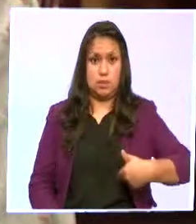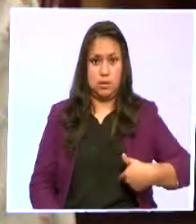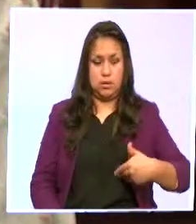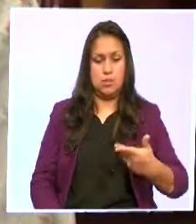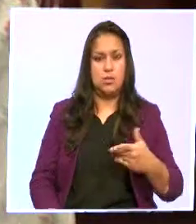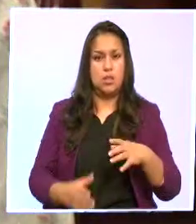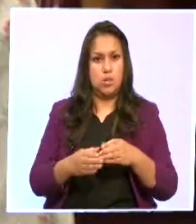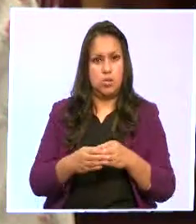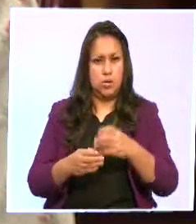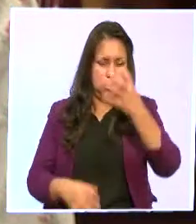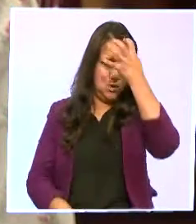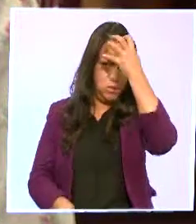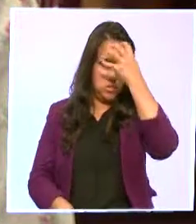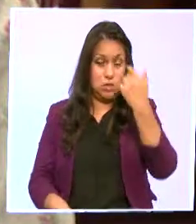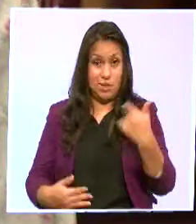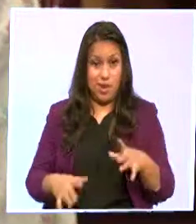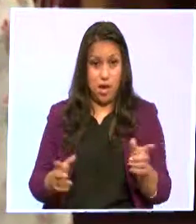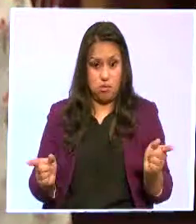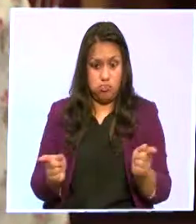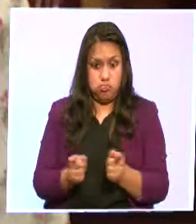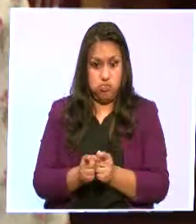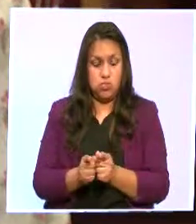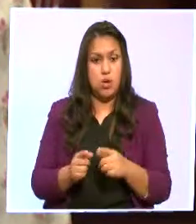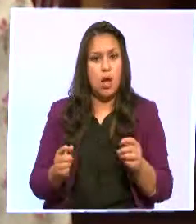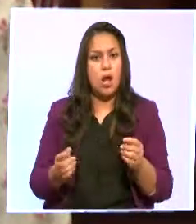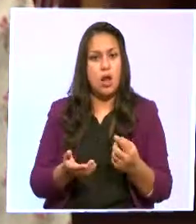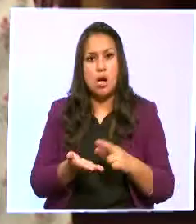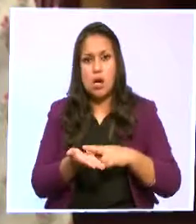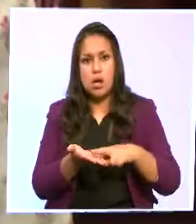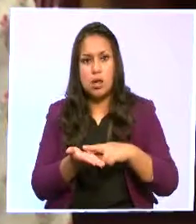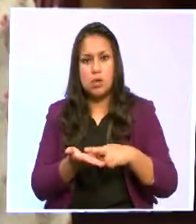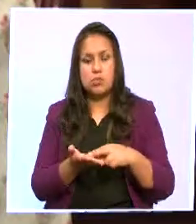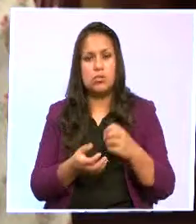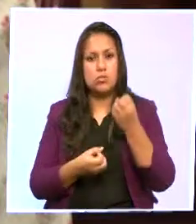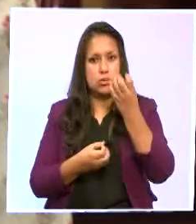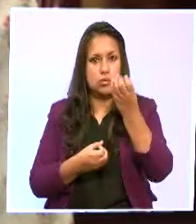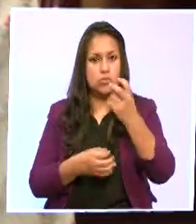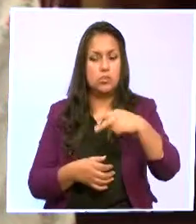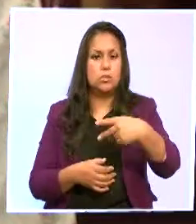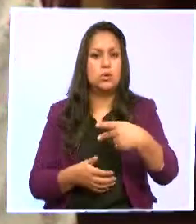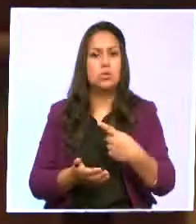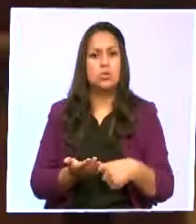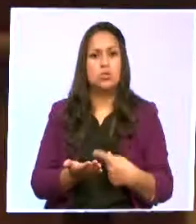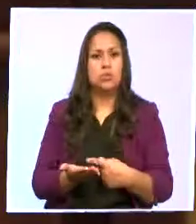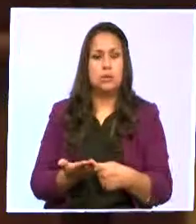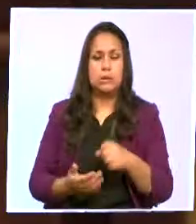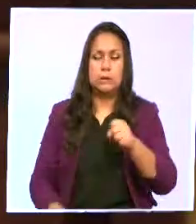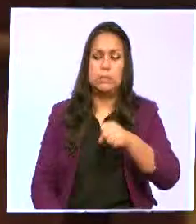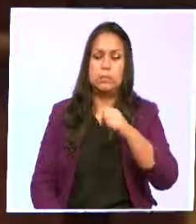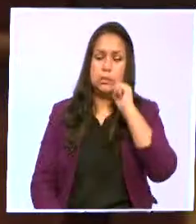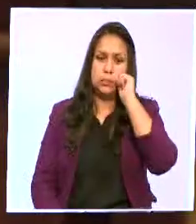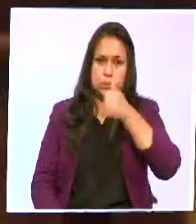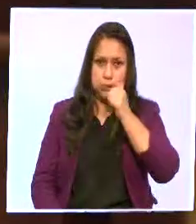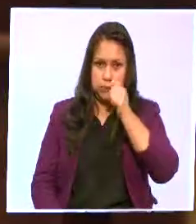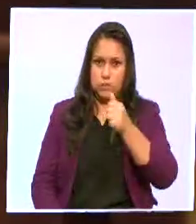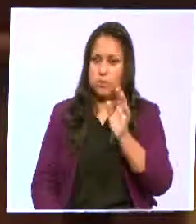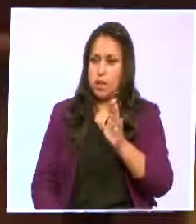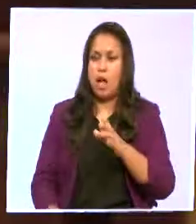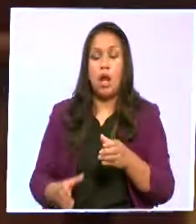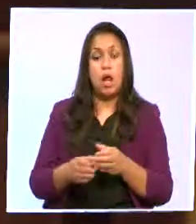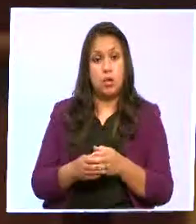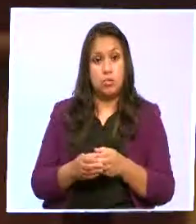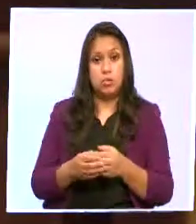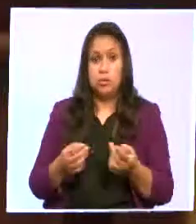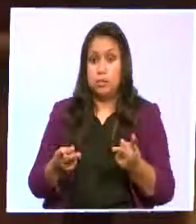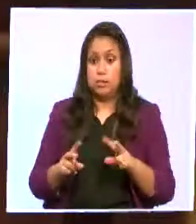que se reunirían ya para empezar a trabajar en lo que sería el informe para el segundo debate así es desde el día de mañana la misma comisión no lo algunos